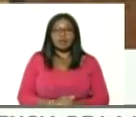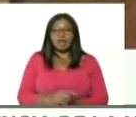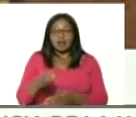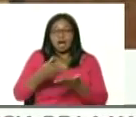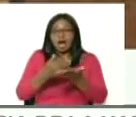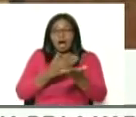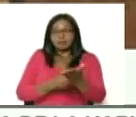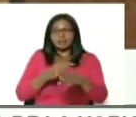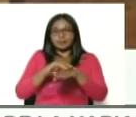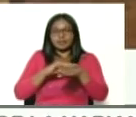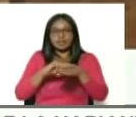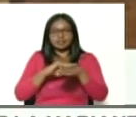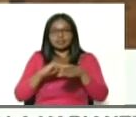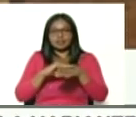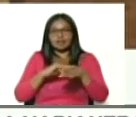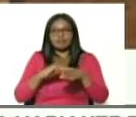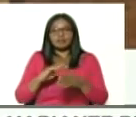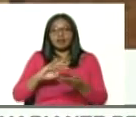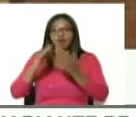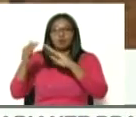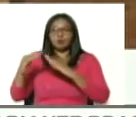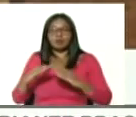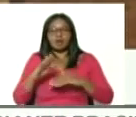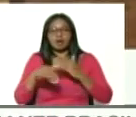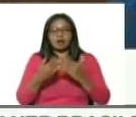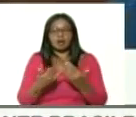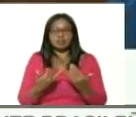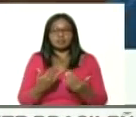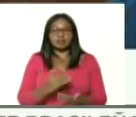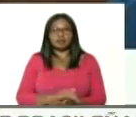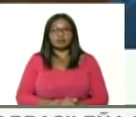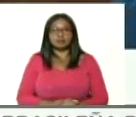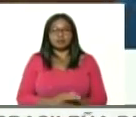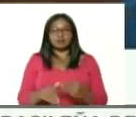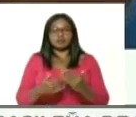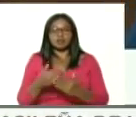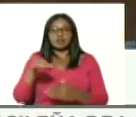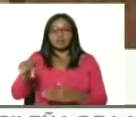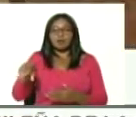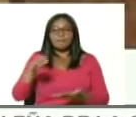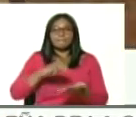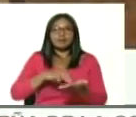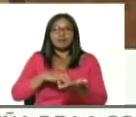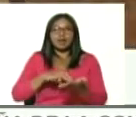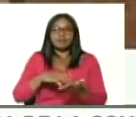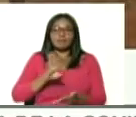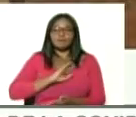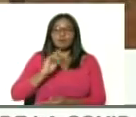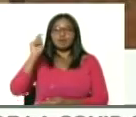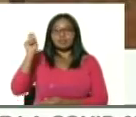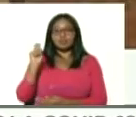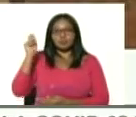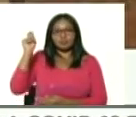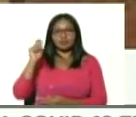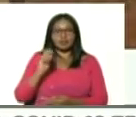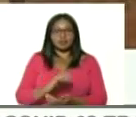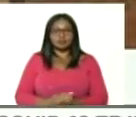ministra, destacada ministra de las comunas hasta que el Estado Miranda la reclamó como diputada.